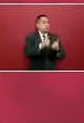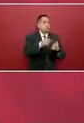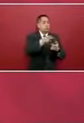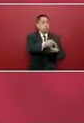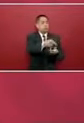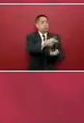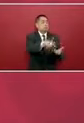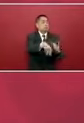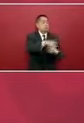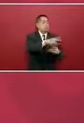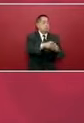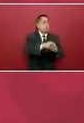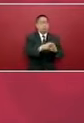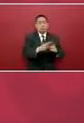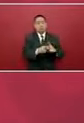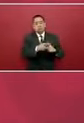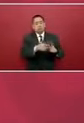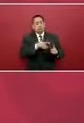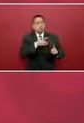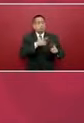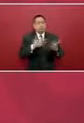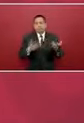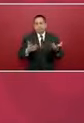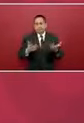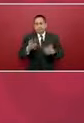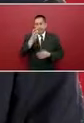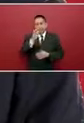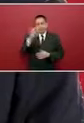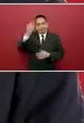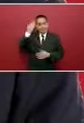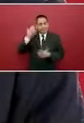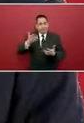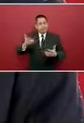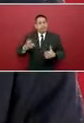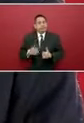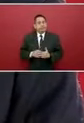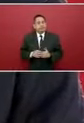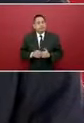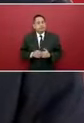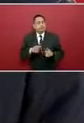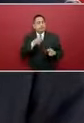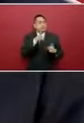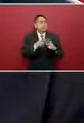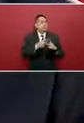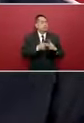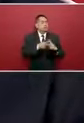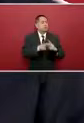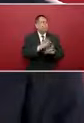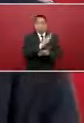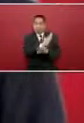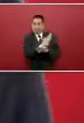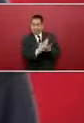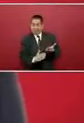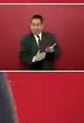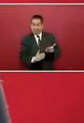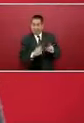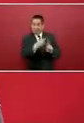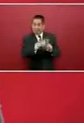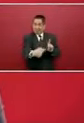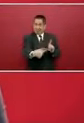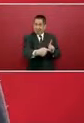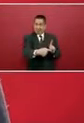esa organización, porque eso es lo que hacían, utilizaba la mitad del dinero